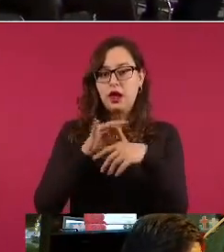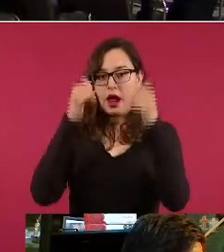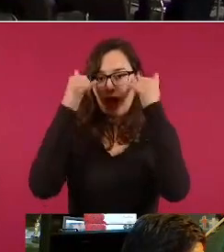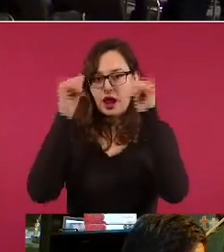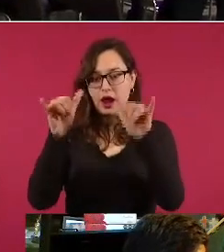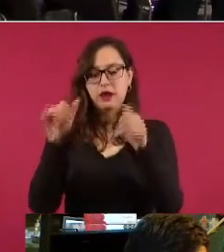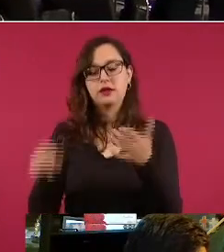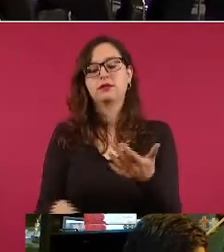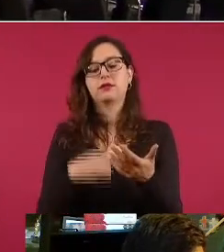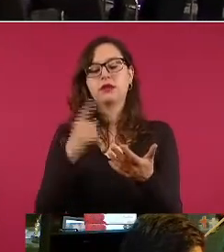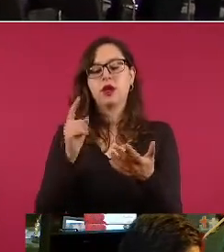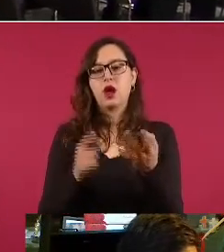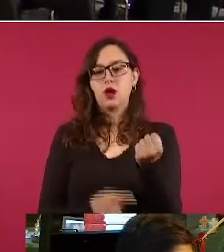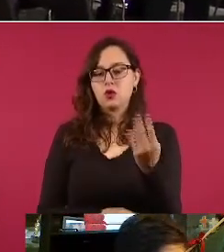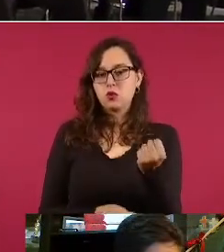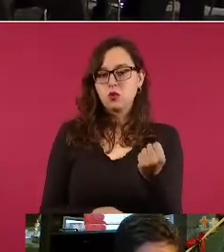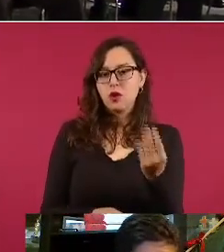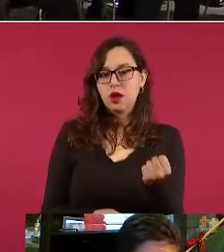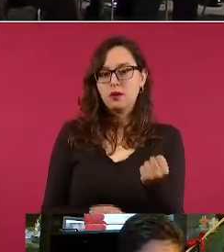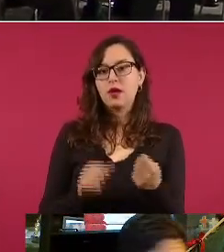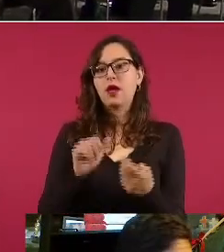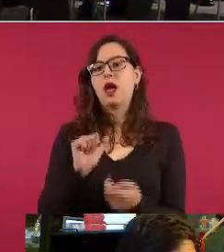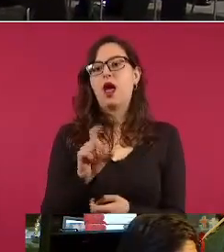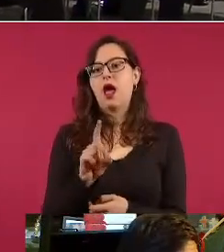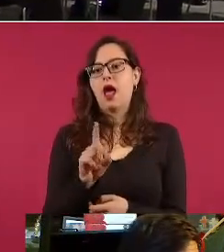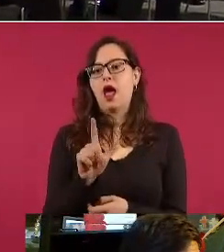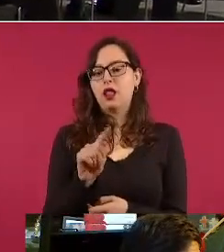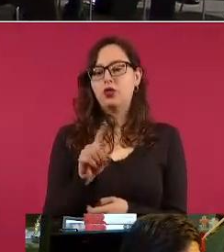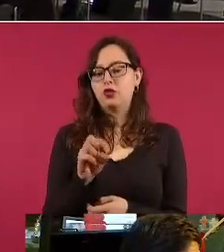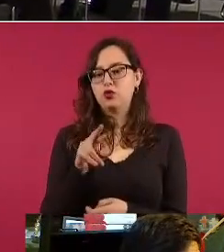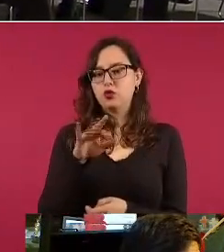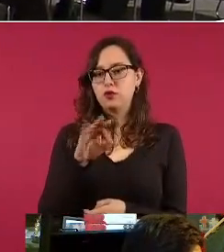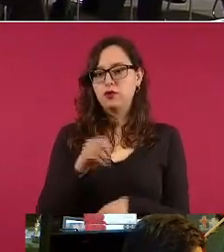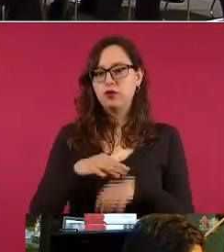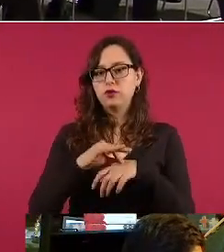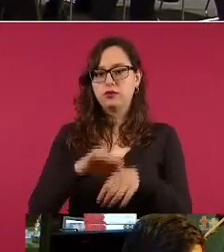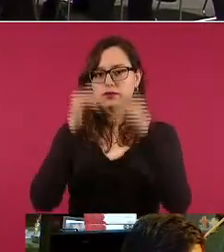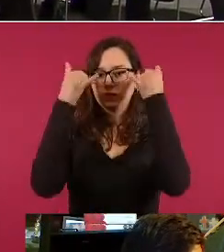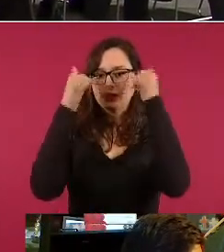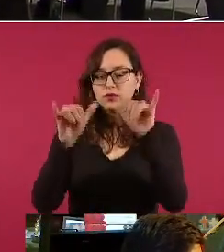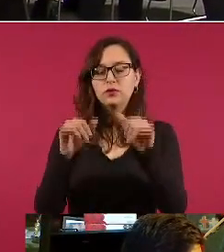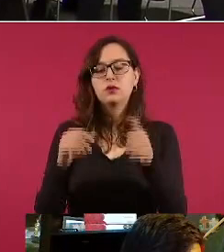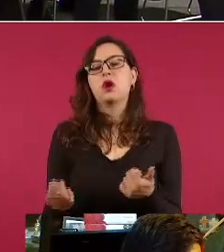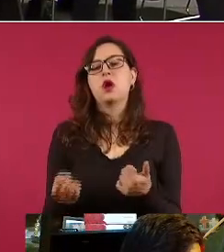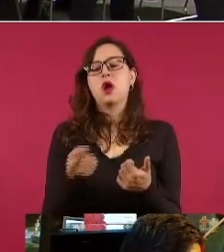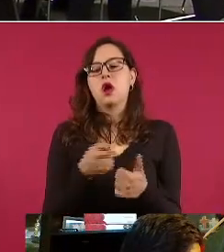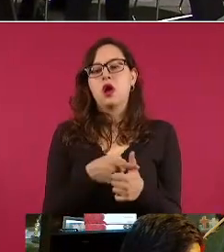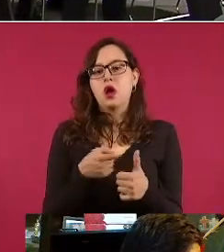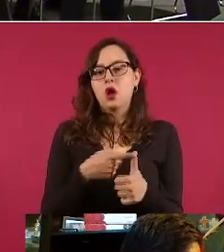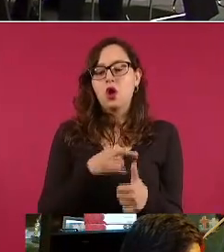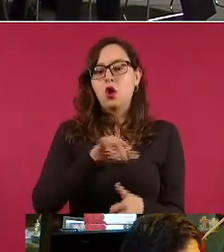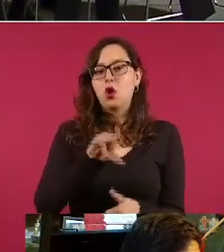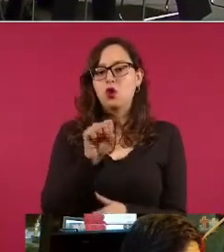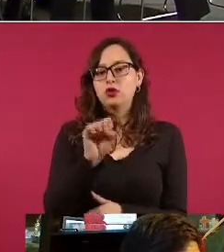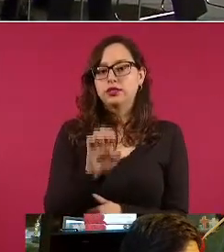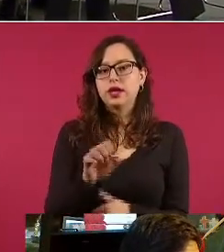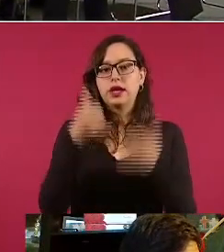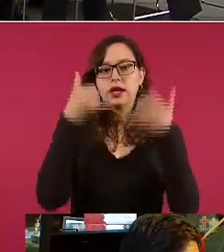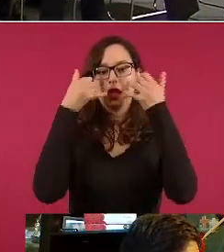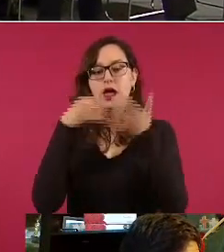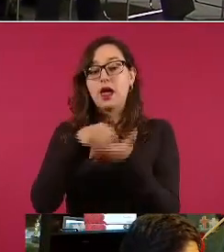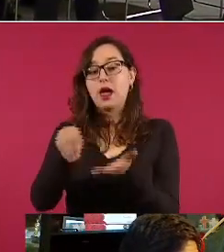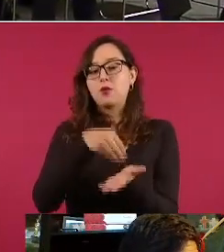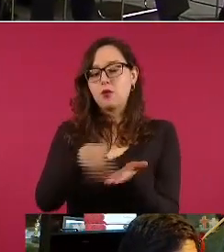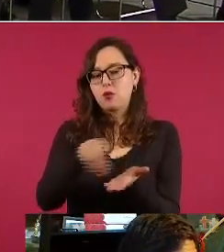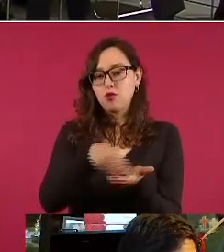Arnulfo Ortiz, Grupo Guzzi, Carne de Res, José Saga Mizrahi, Opormex, Carne de Cerdo,